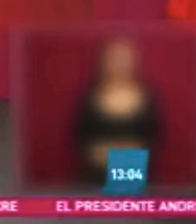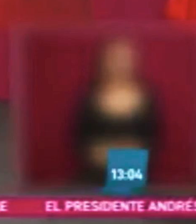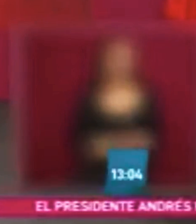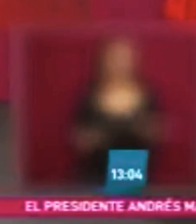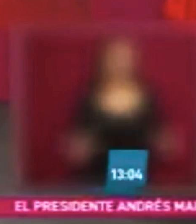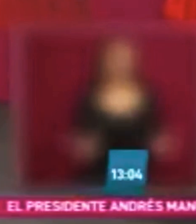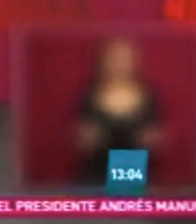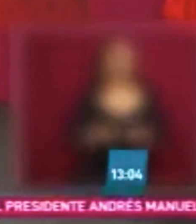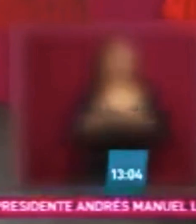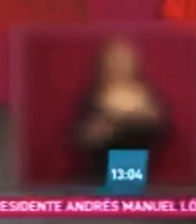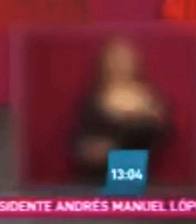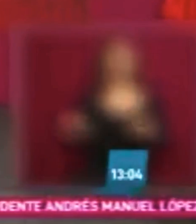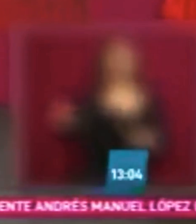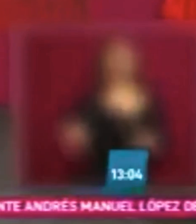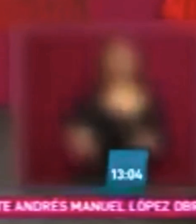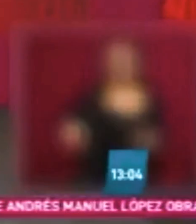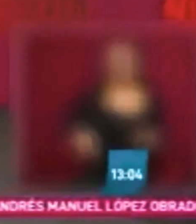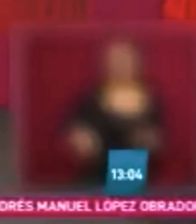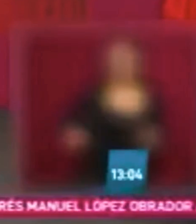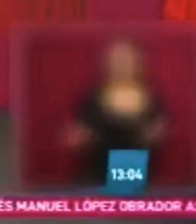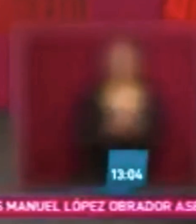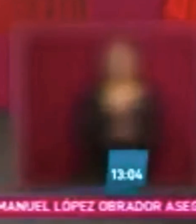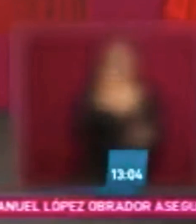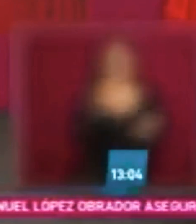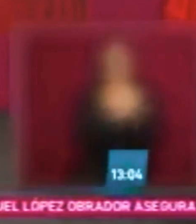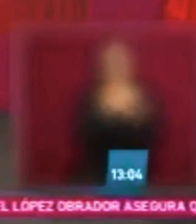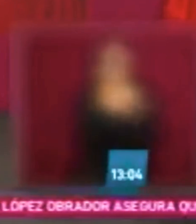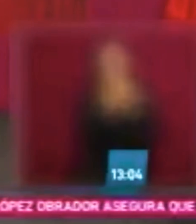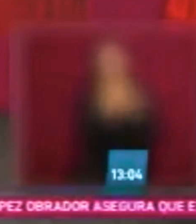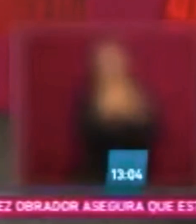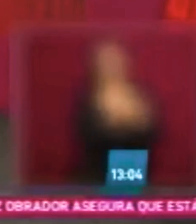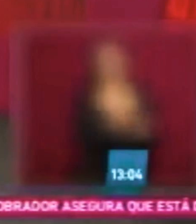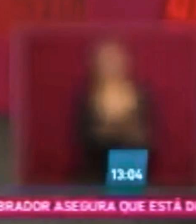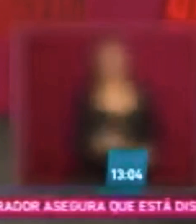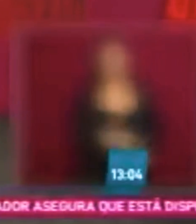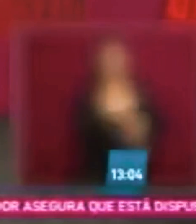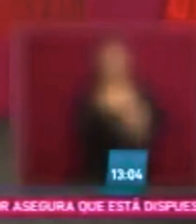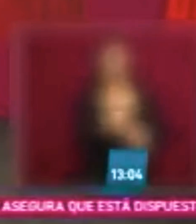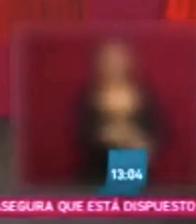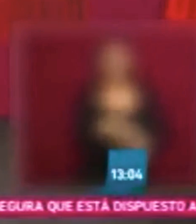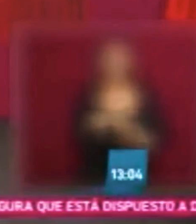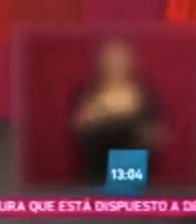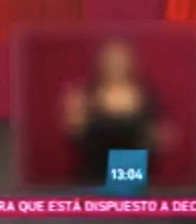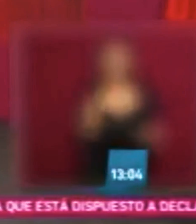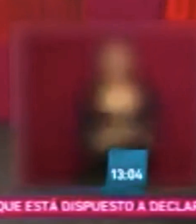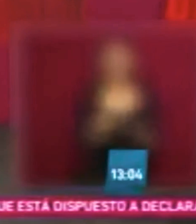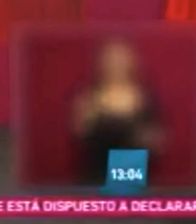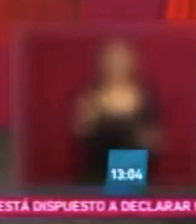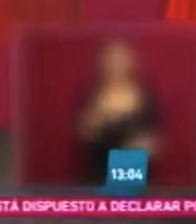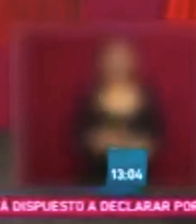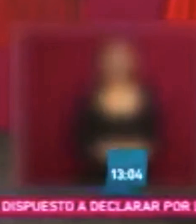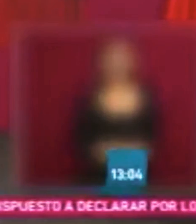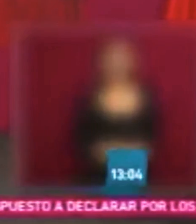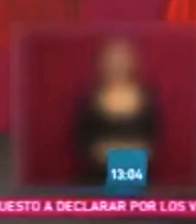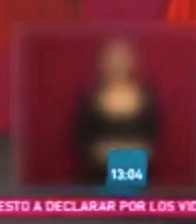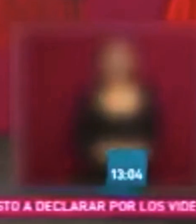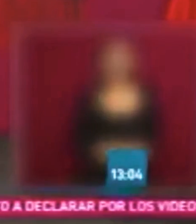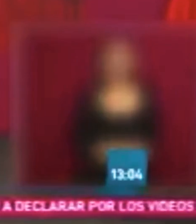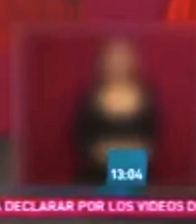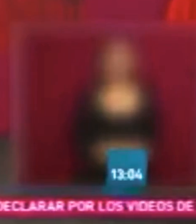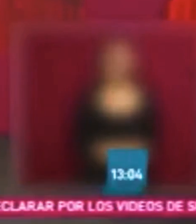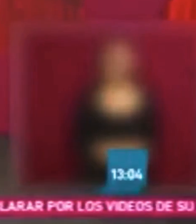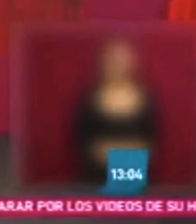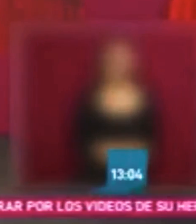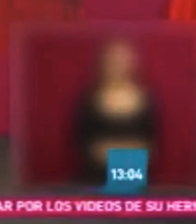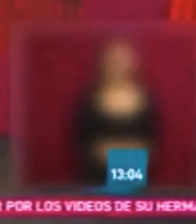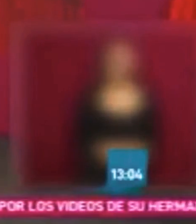Mexicanos, pues que se convocara a una consulta popular, la que sería la primera consulta popular después de que se aprobara en 2012